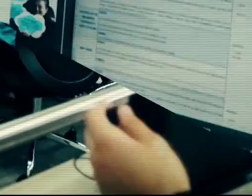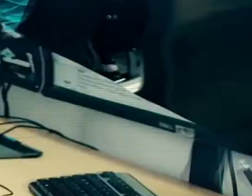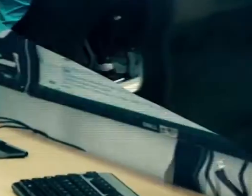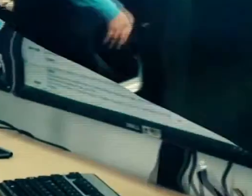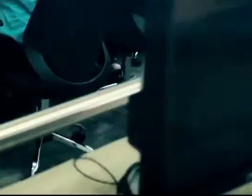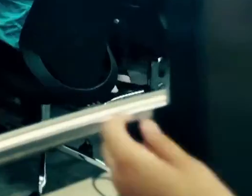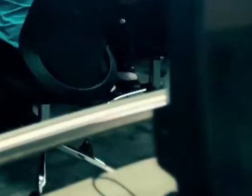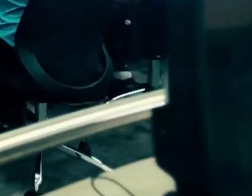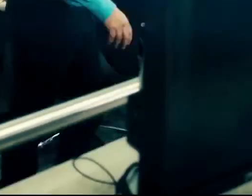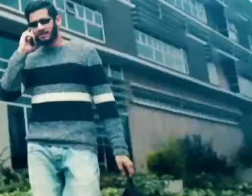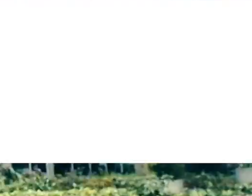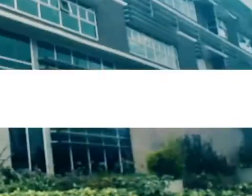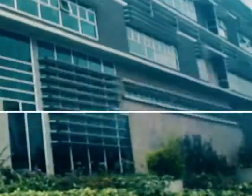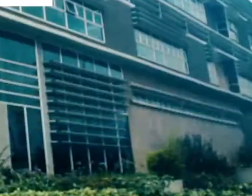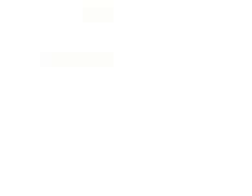Música